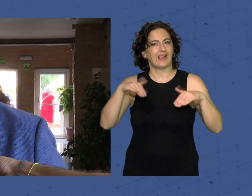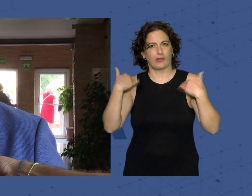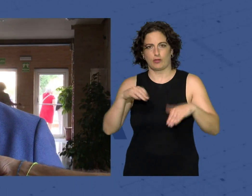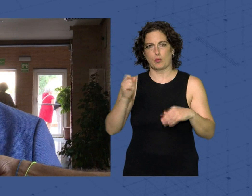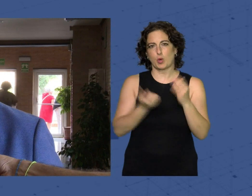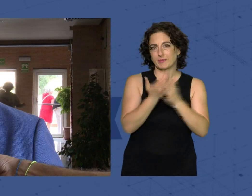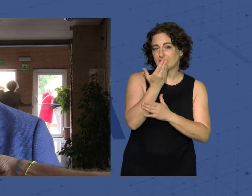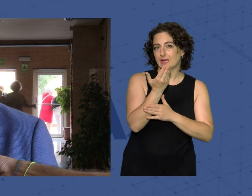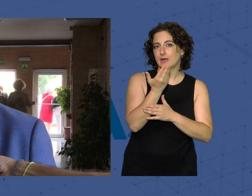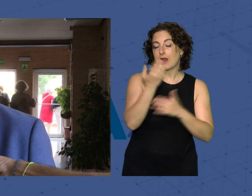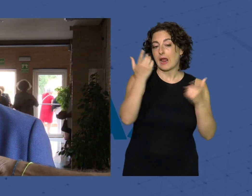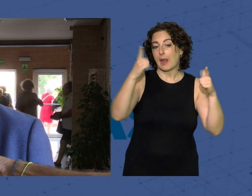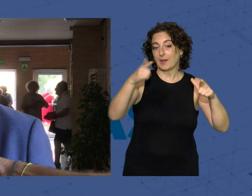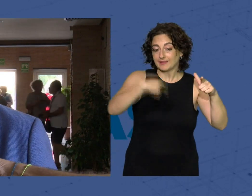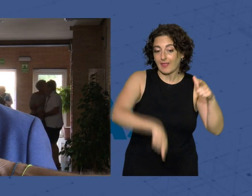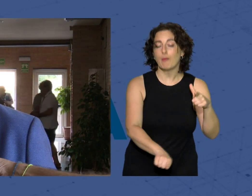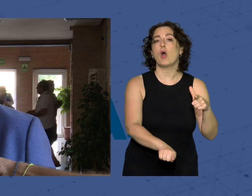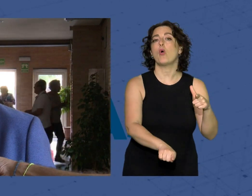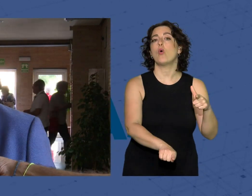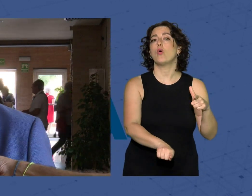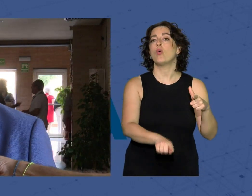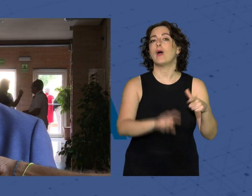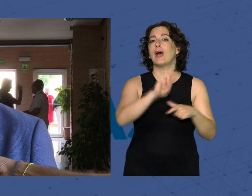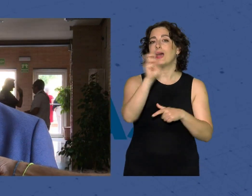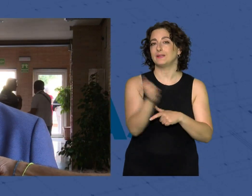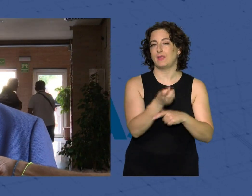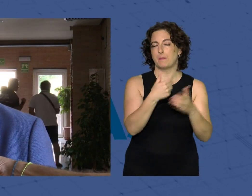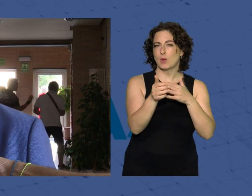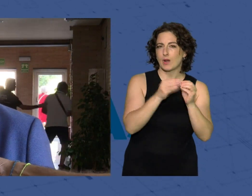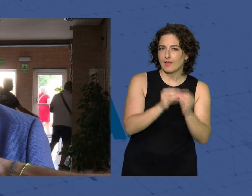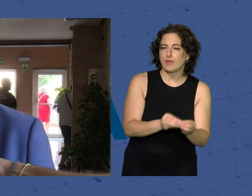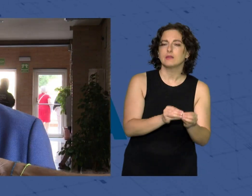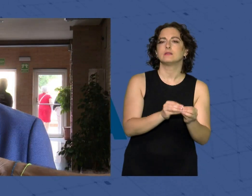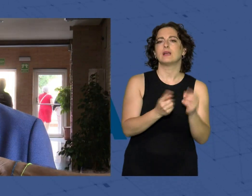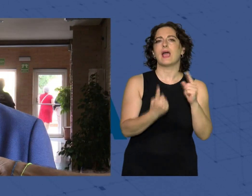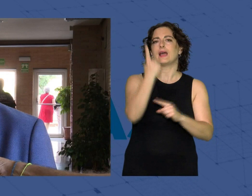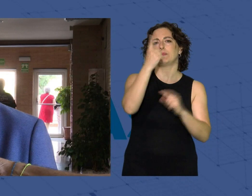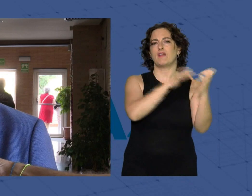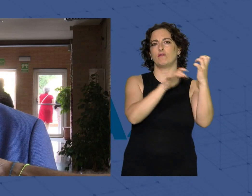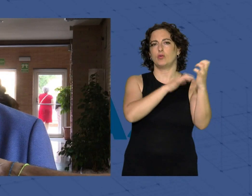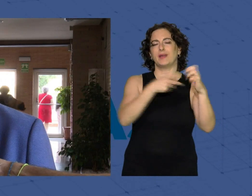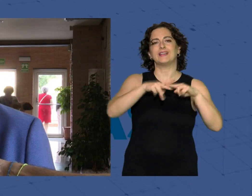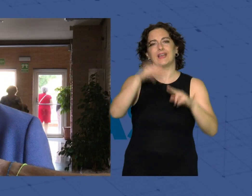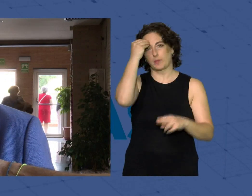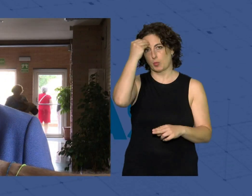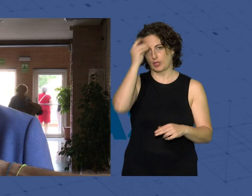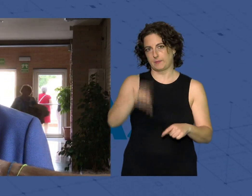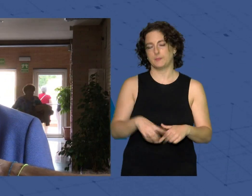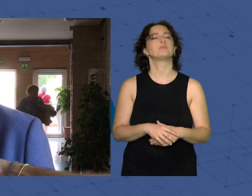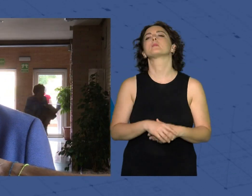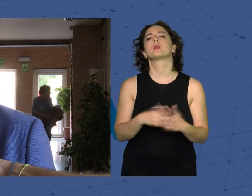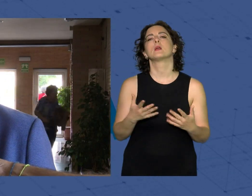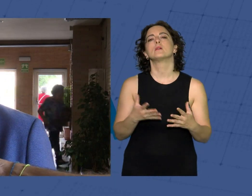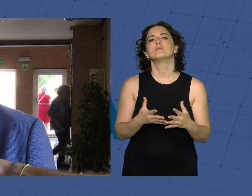mañana en la planta de abajo tenemos las actividades de ejercicio y manualidades y arriba tenemos informática y talleres de memoria ese